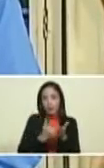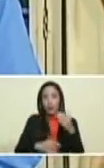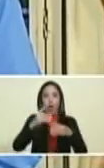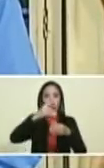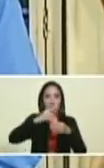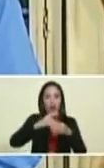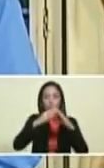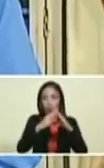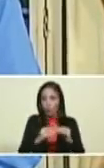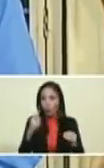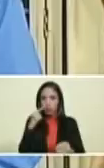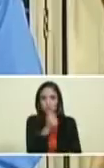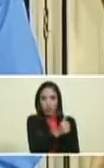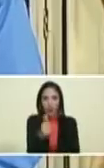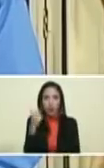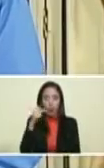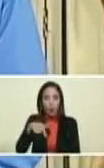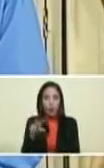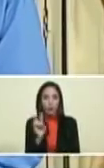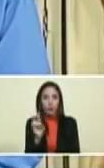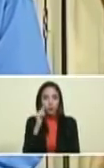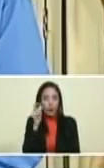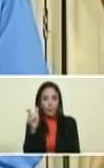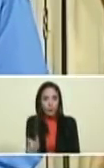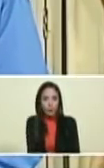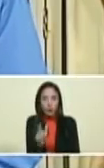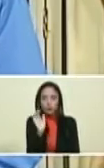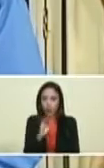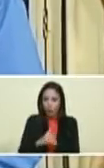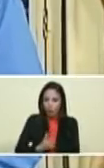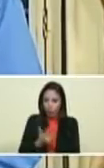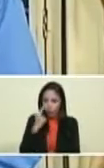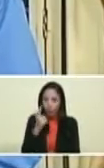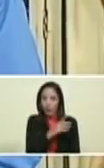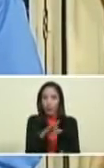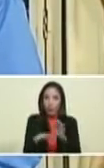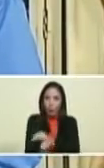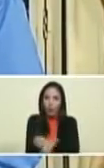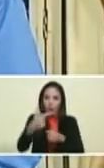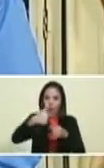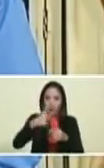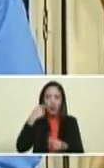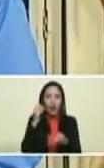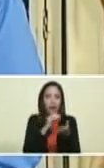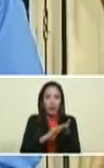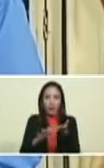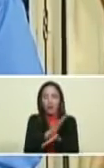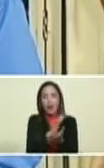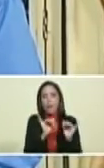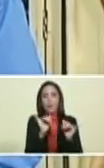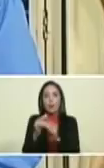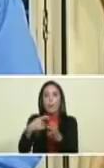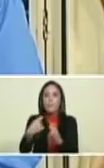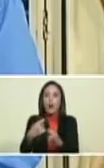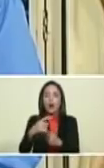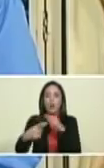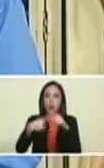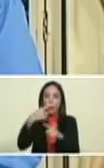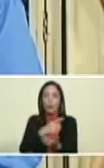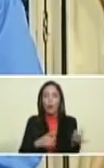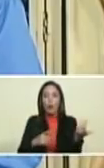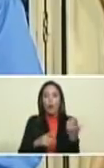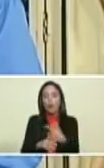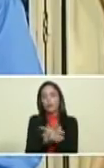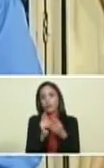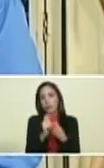y de todos los venezolanos, usted pueda echar gasolina y recibir el subsidio directo del Estado en la nueva